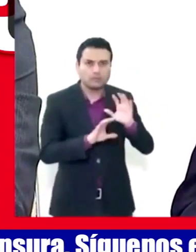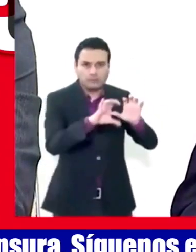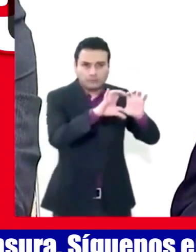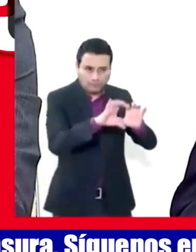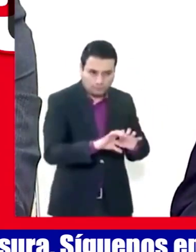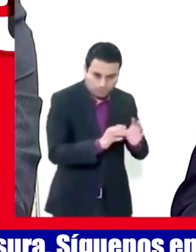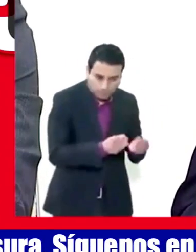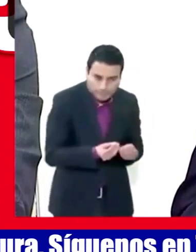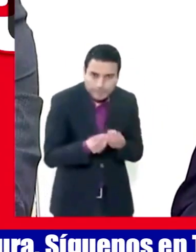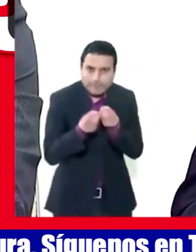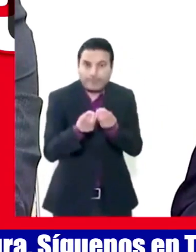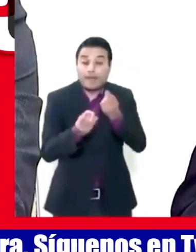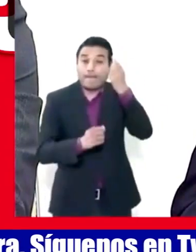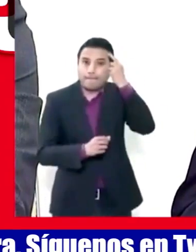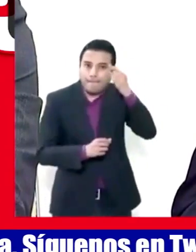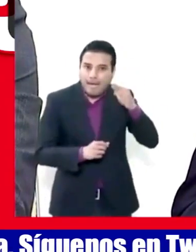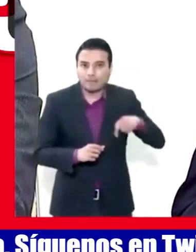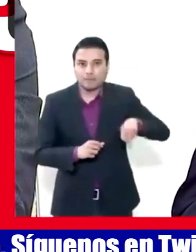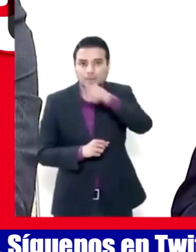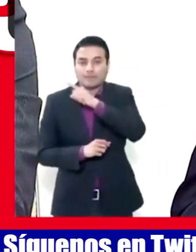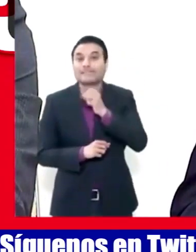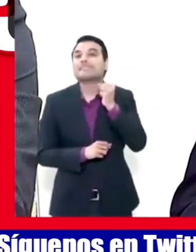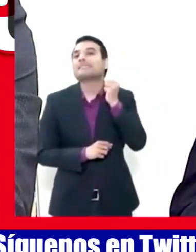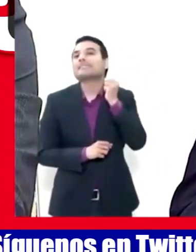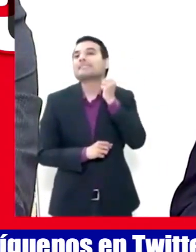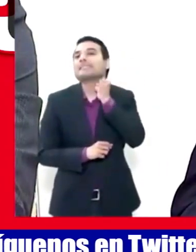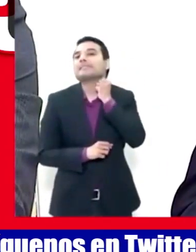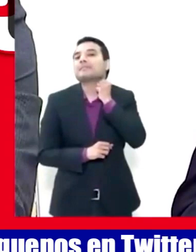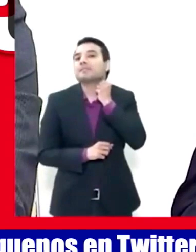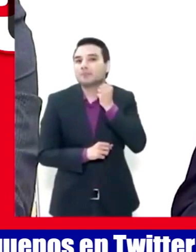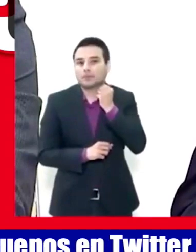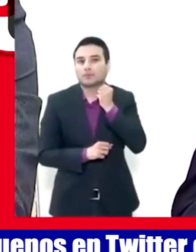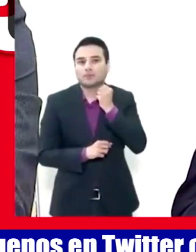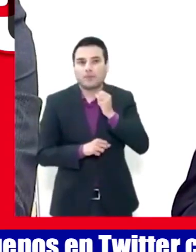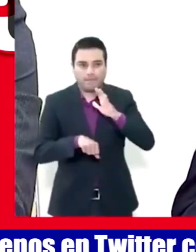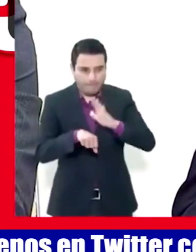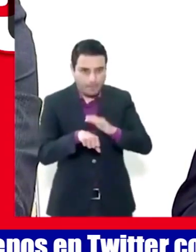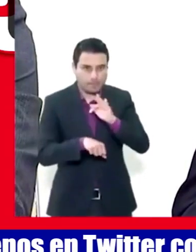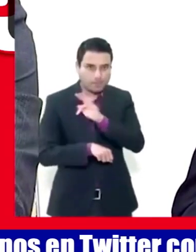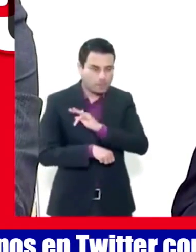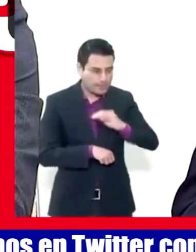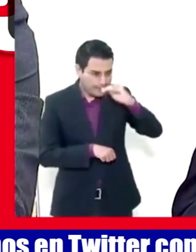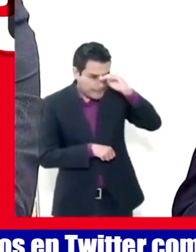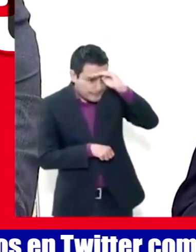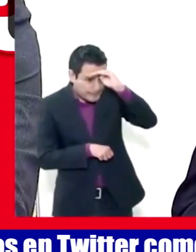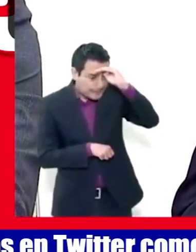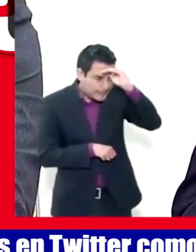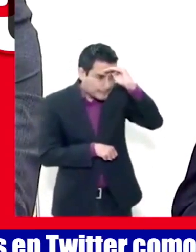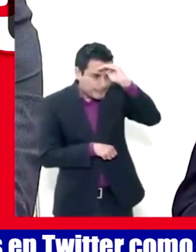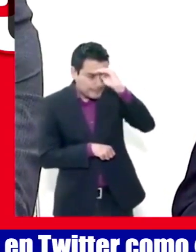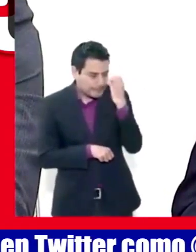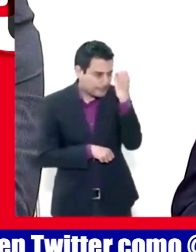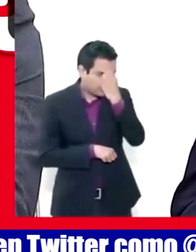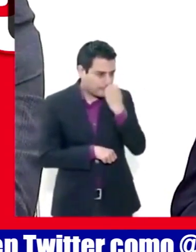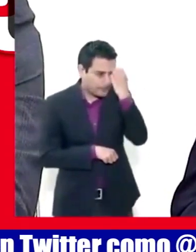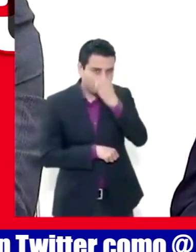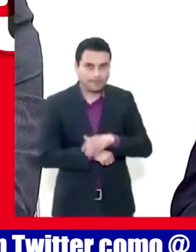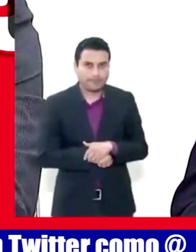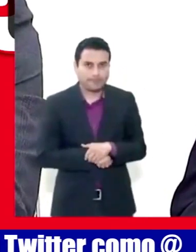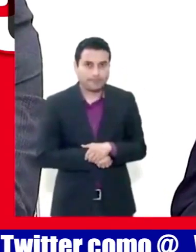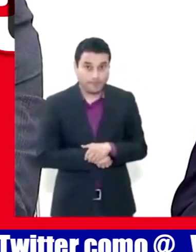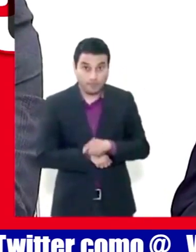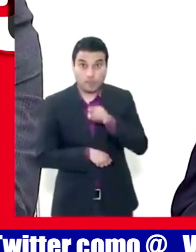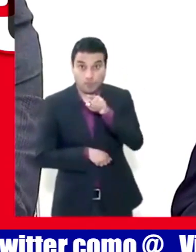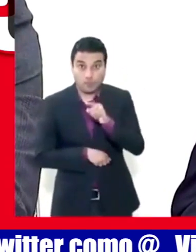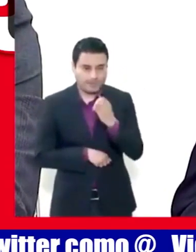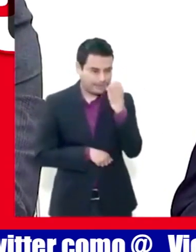senado se puedan enriquecer los contenidos de la minuta que les envió la cámara de diputados y que del resultado de